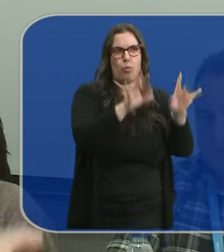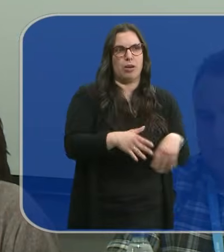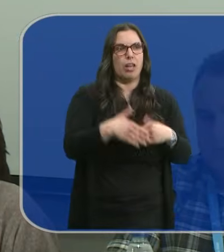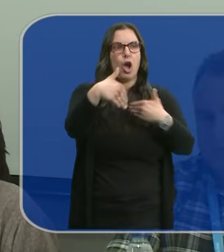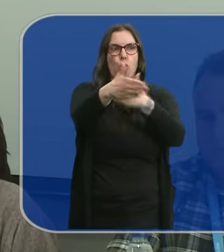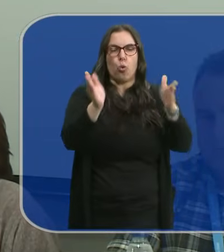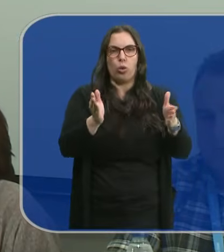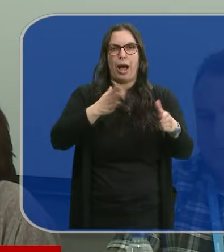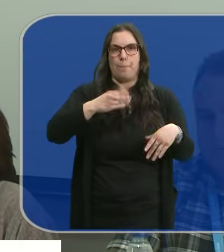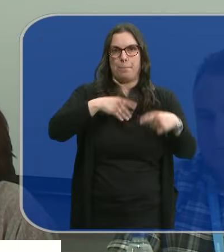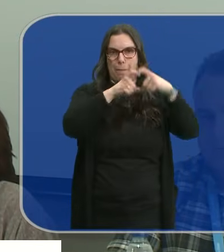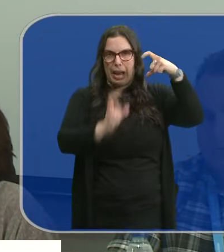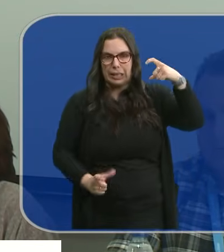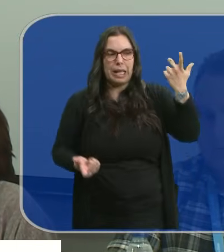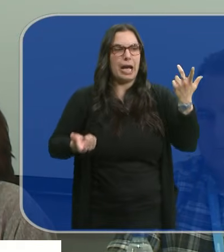Urna, papeletas,